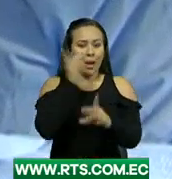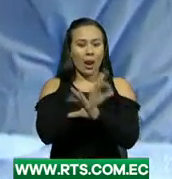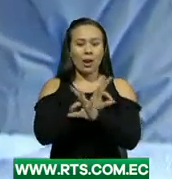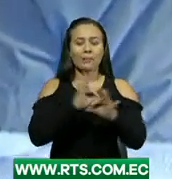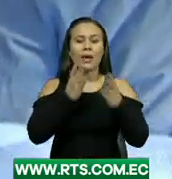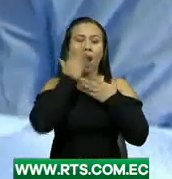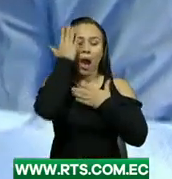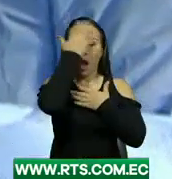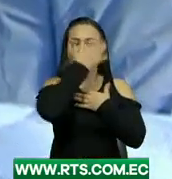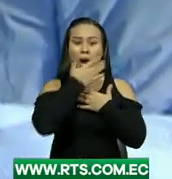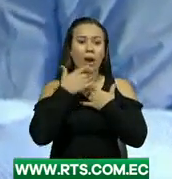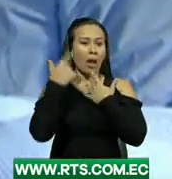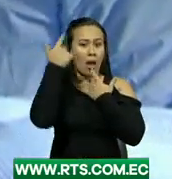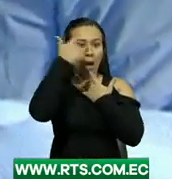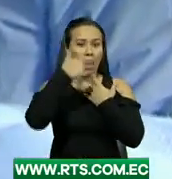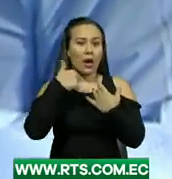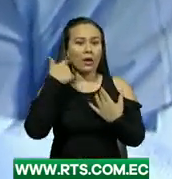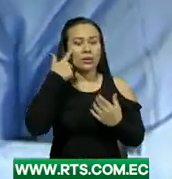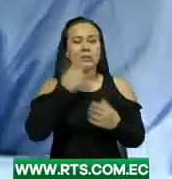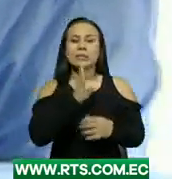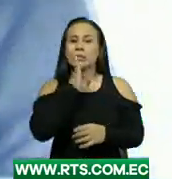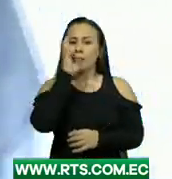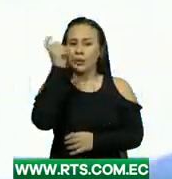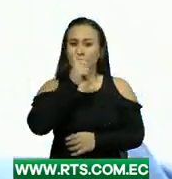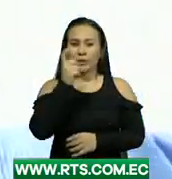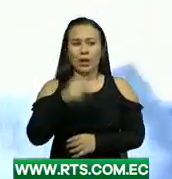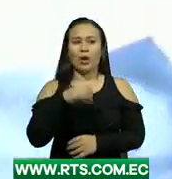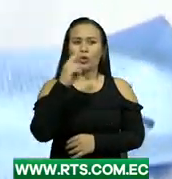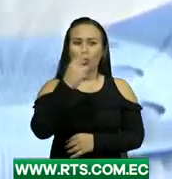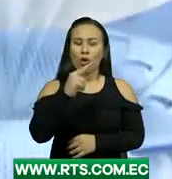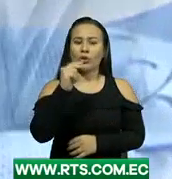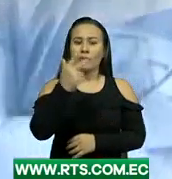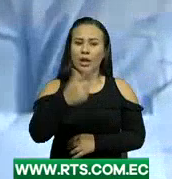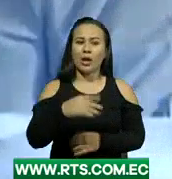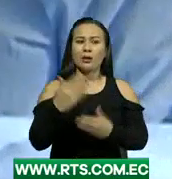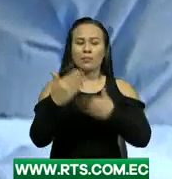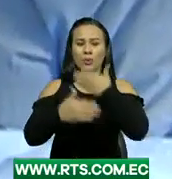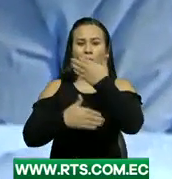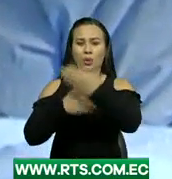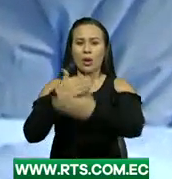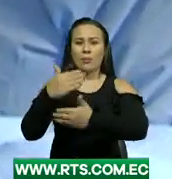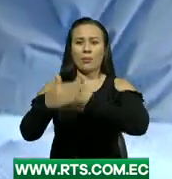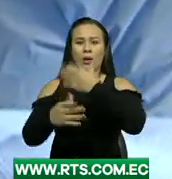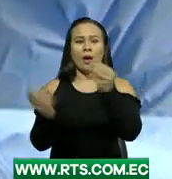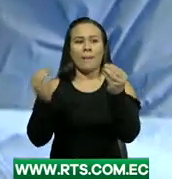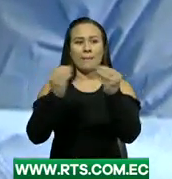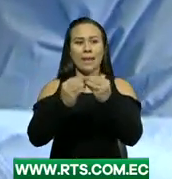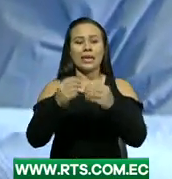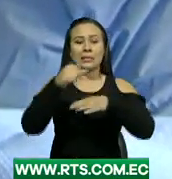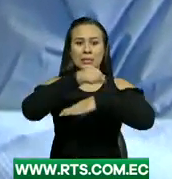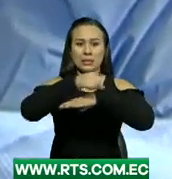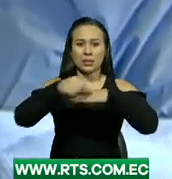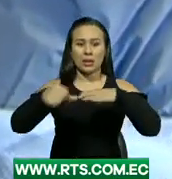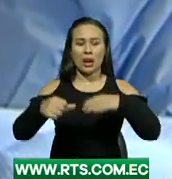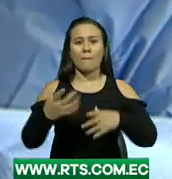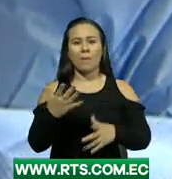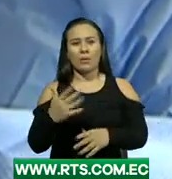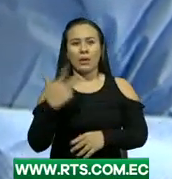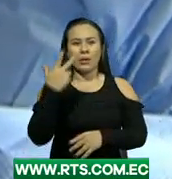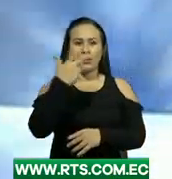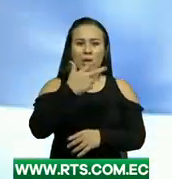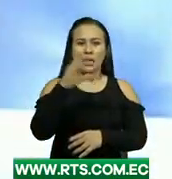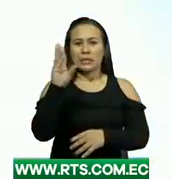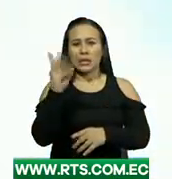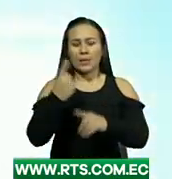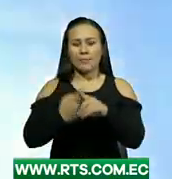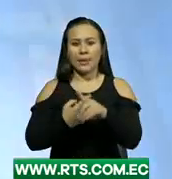su rostro paramilitar ella probablemente dos o tres cirugías lo más frecuente es que entre servir y sirvieran pasar no menos de tres a